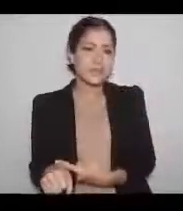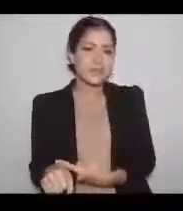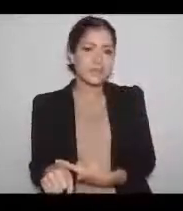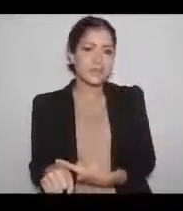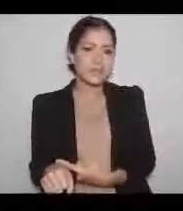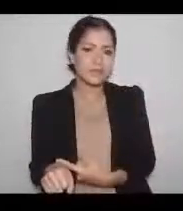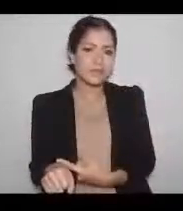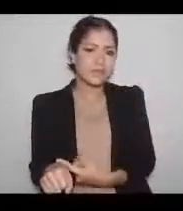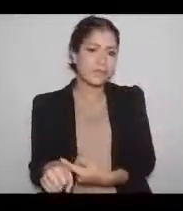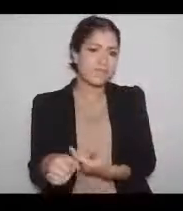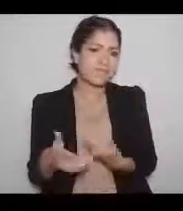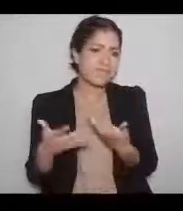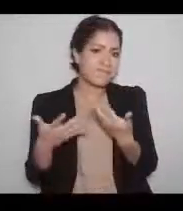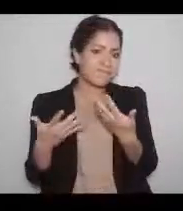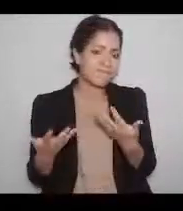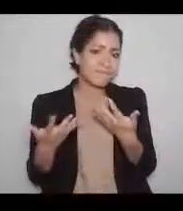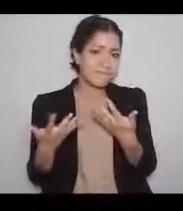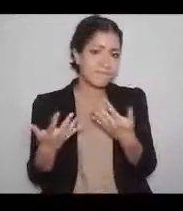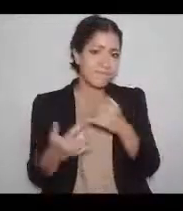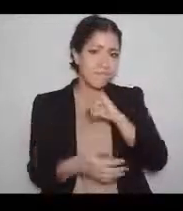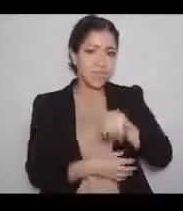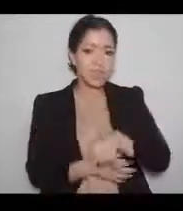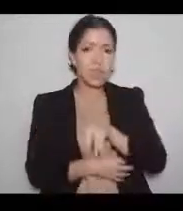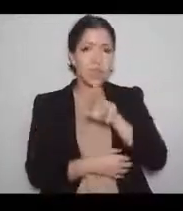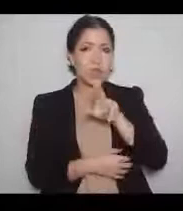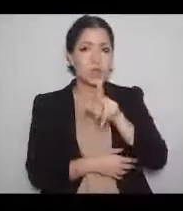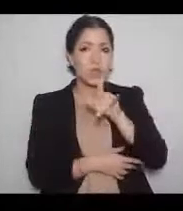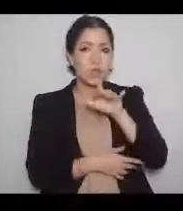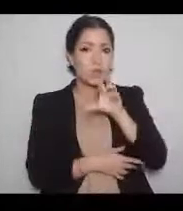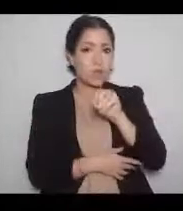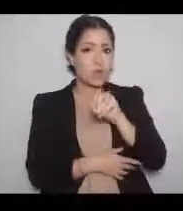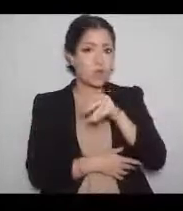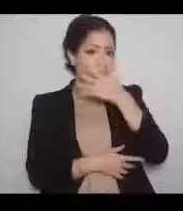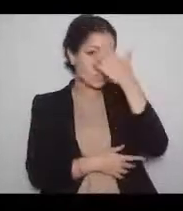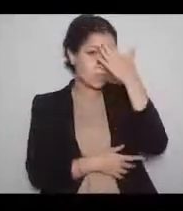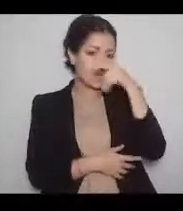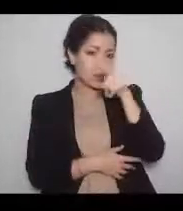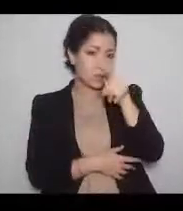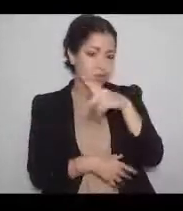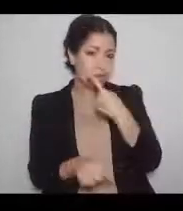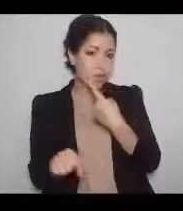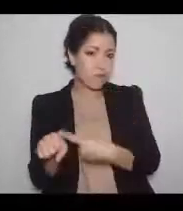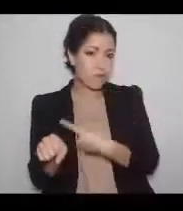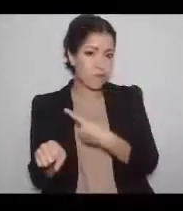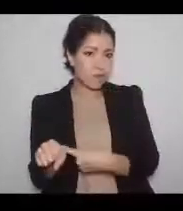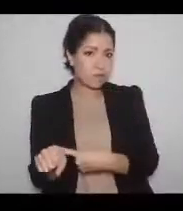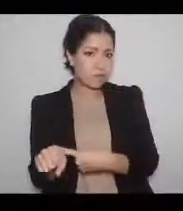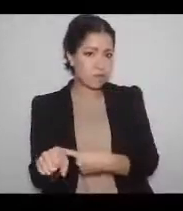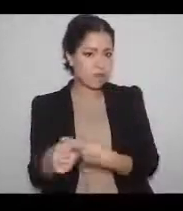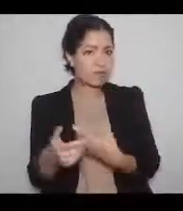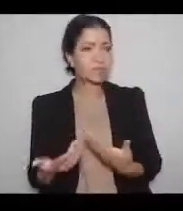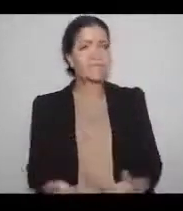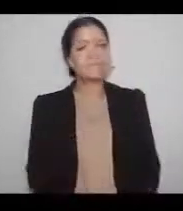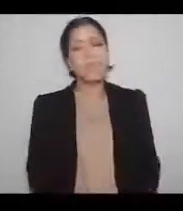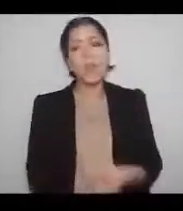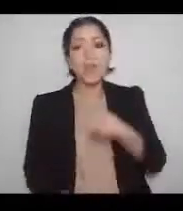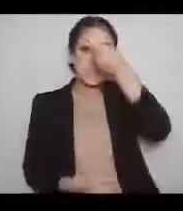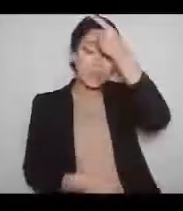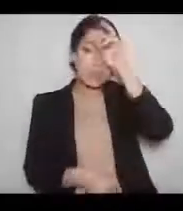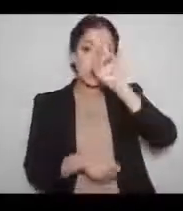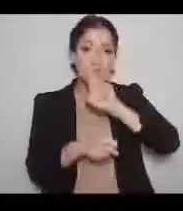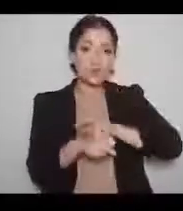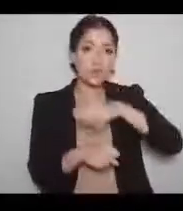¿Y Julio sabía de tu enfermedad? Un director es el primero en saber cuando un actor va a morir. No vamos